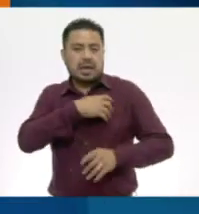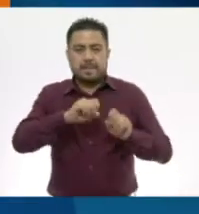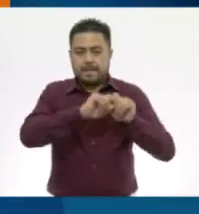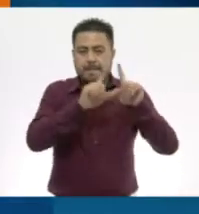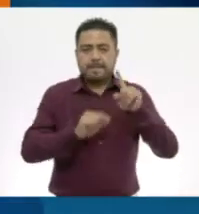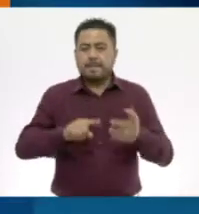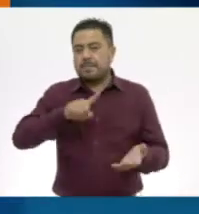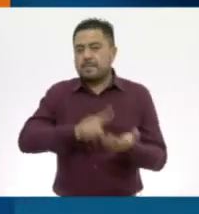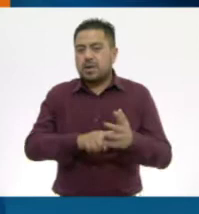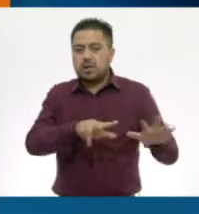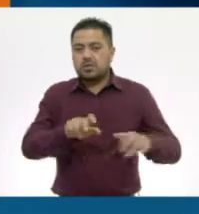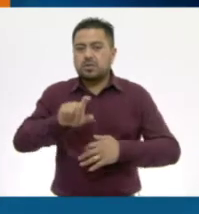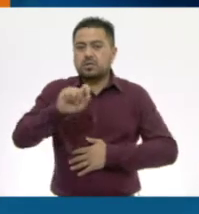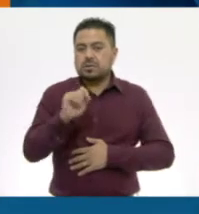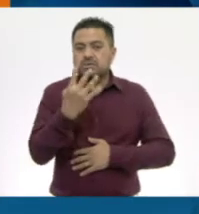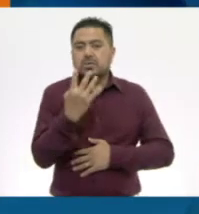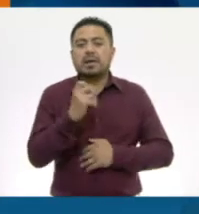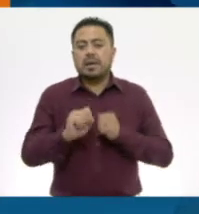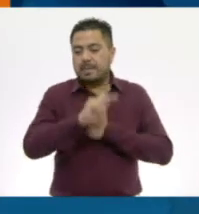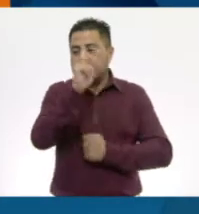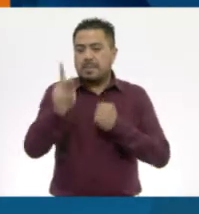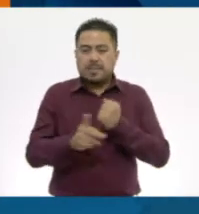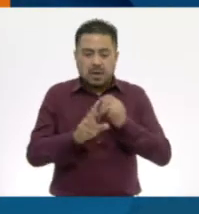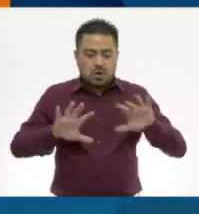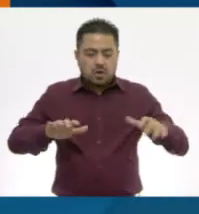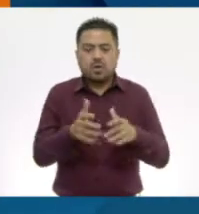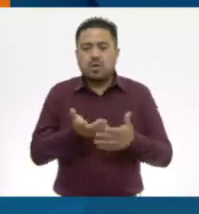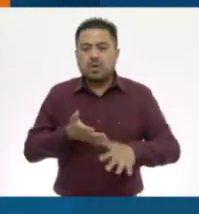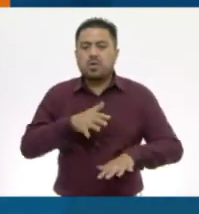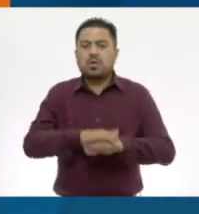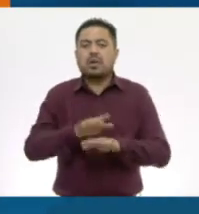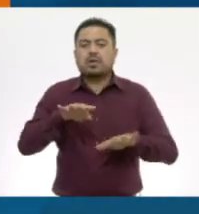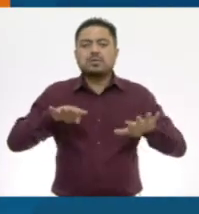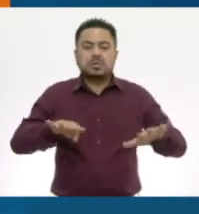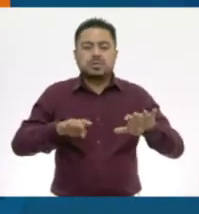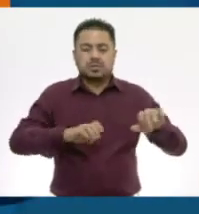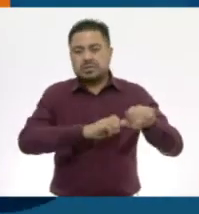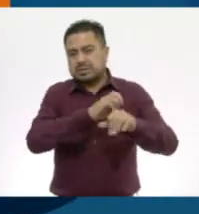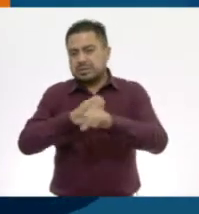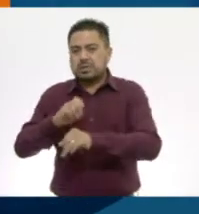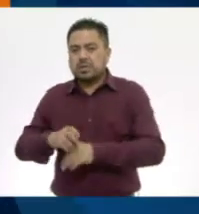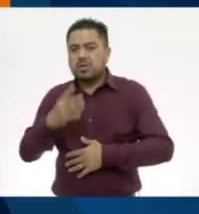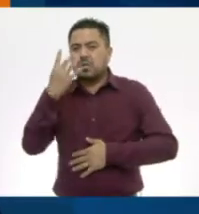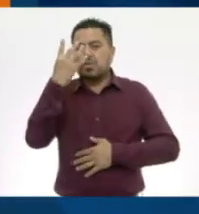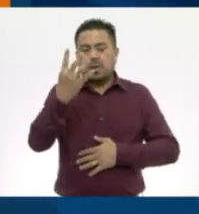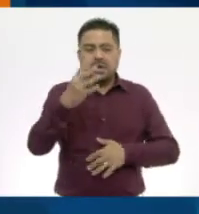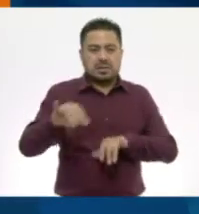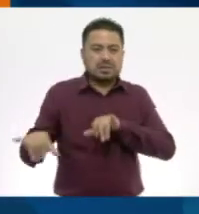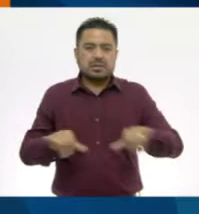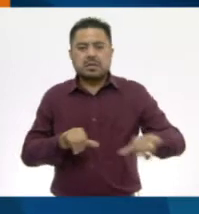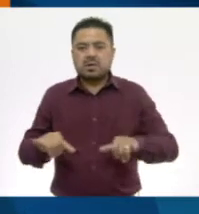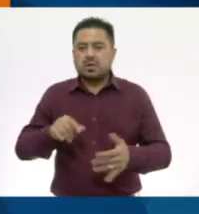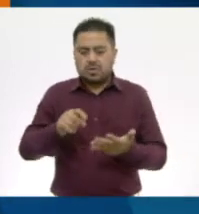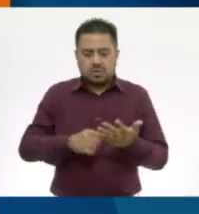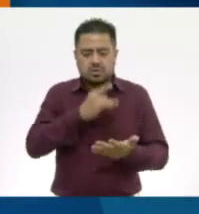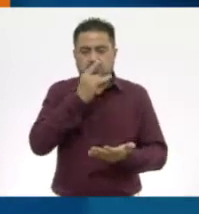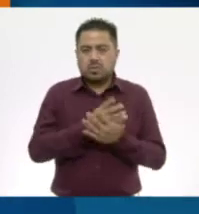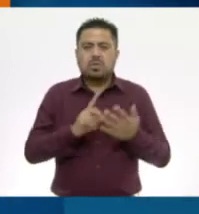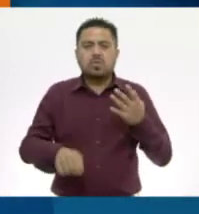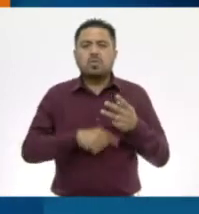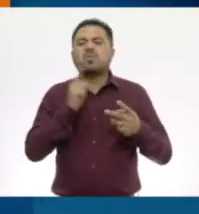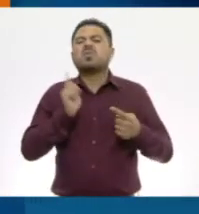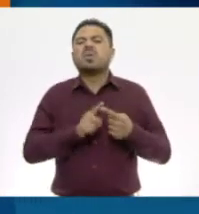En 1824, el país estaba integrado por 19 estados, 4 territorios y un distrito